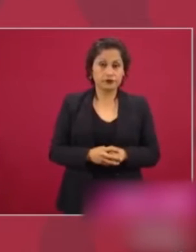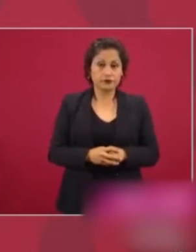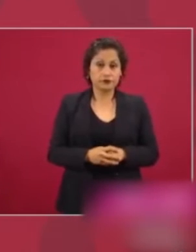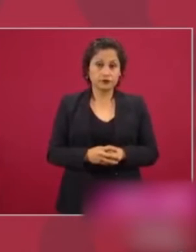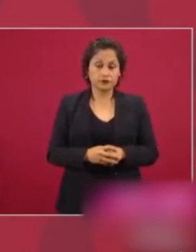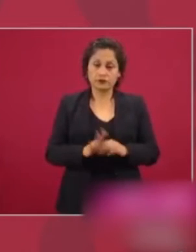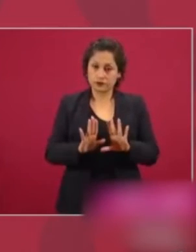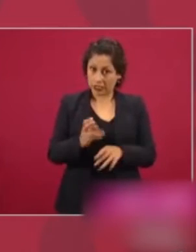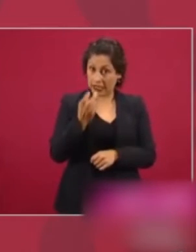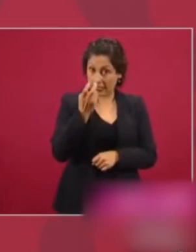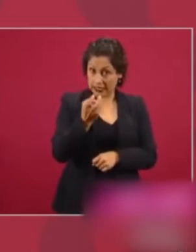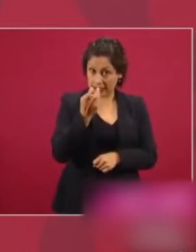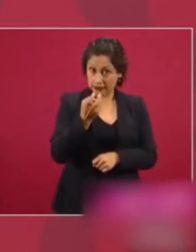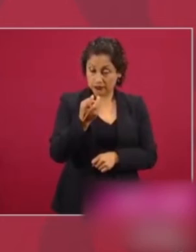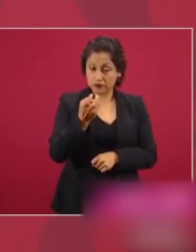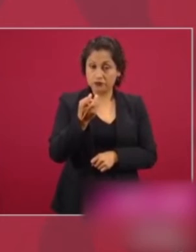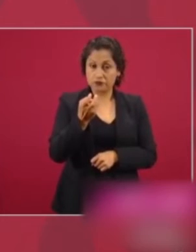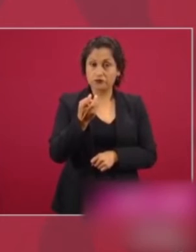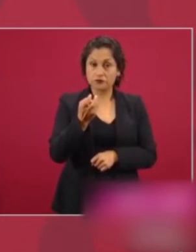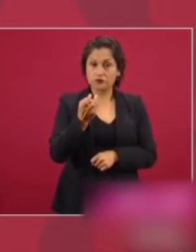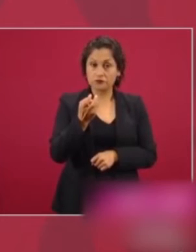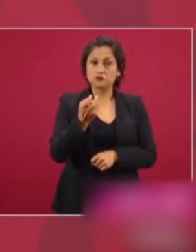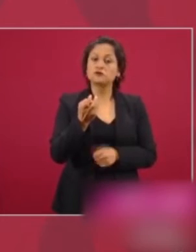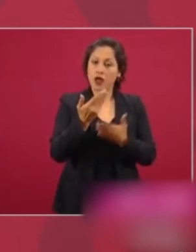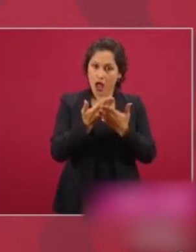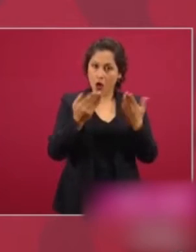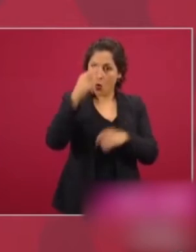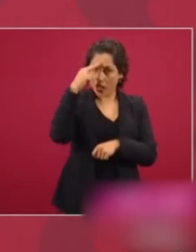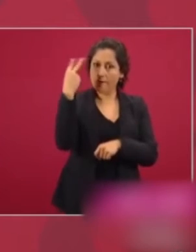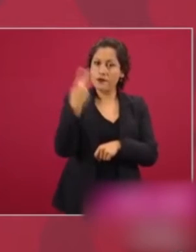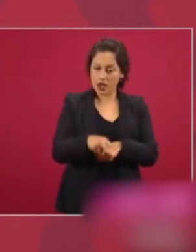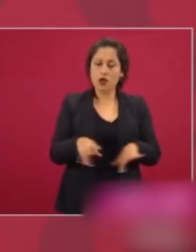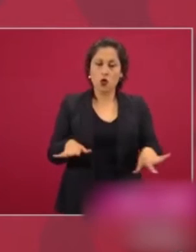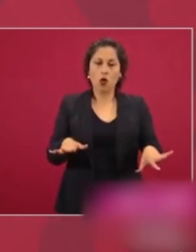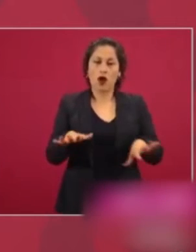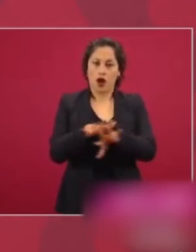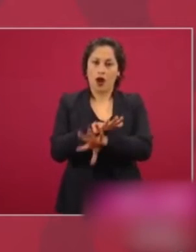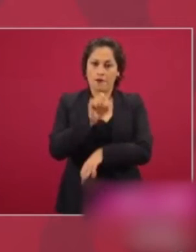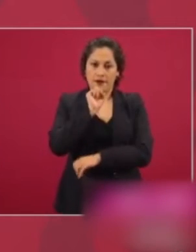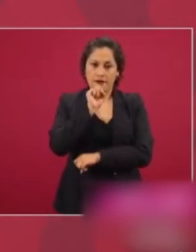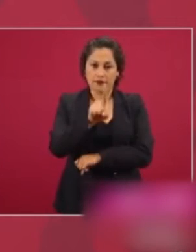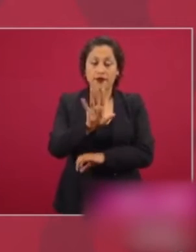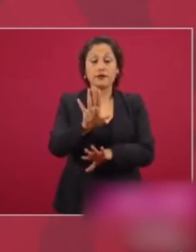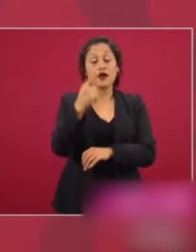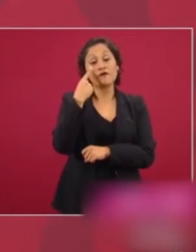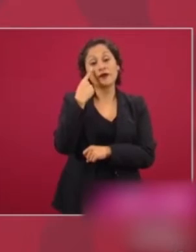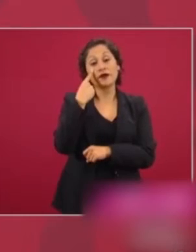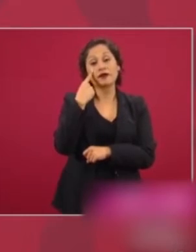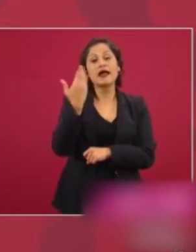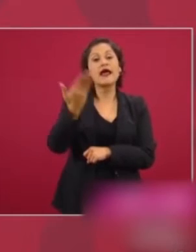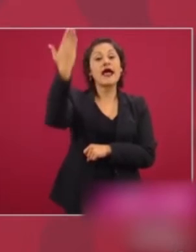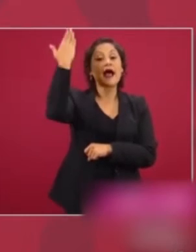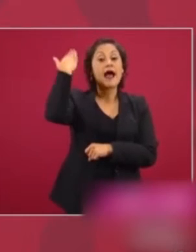Obrador afirma que no se debe olvidar que un partido político es una entidad de interés público, lo anterior tras los conflictos por la dirigencia de